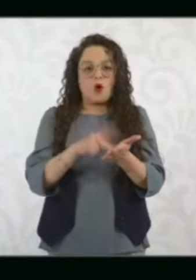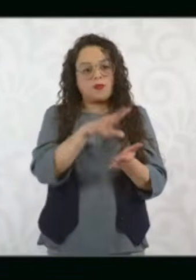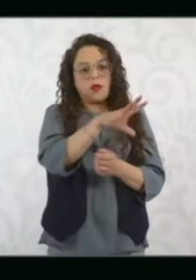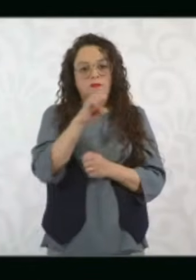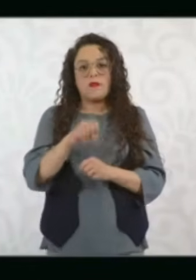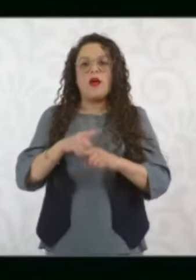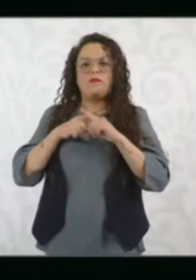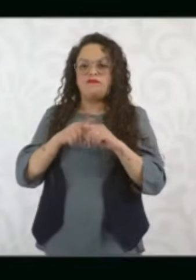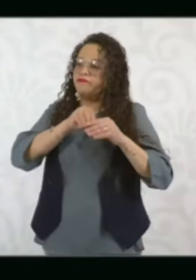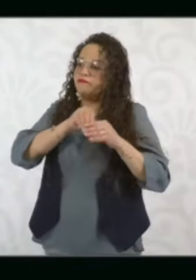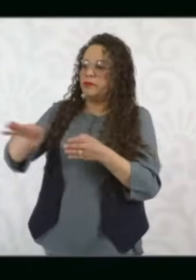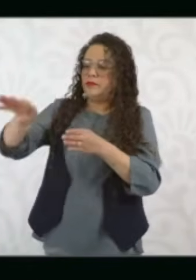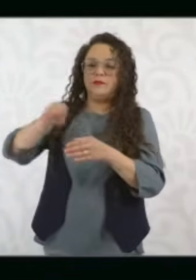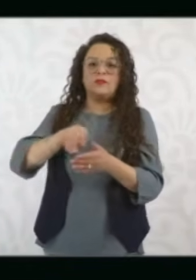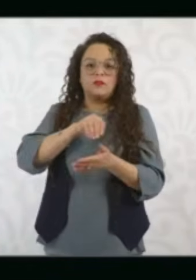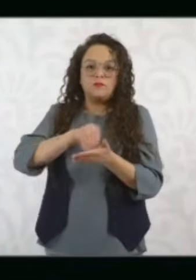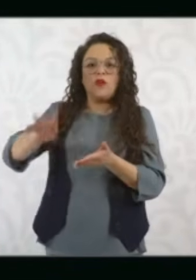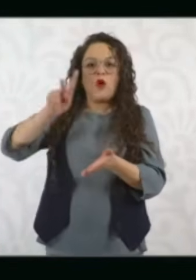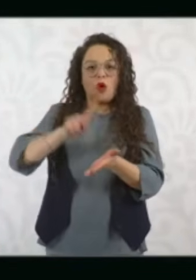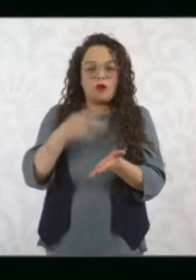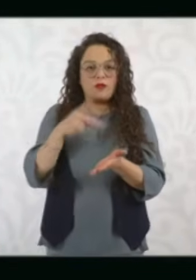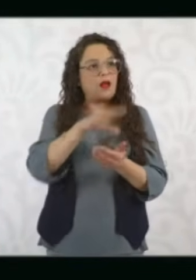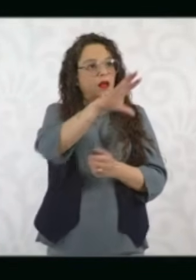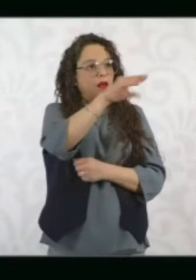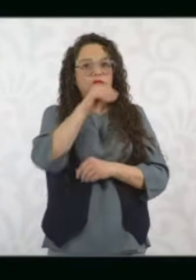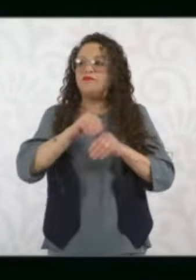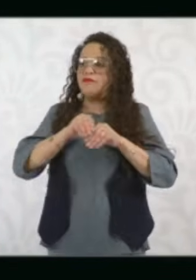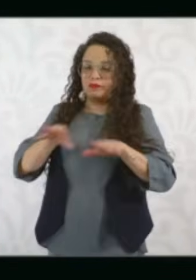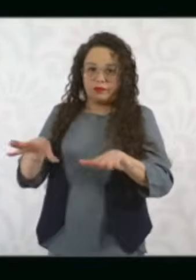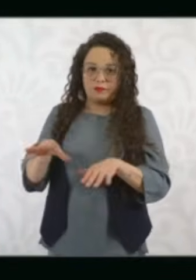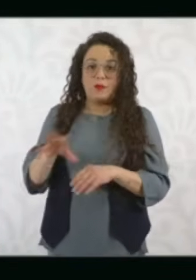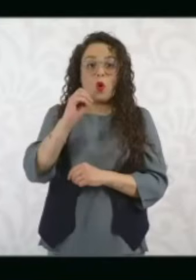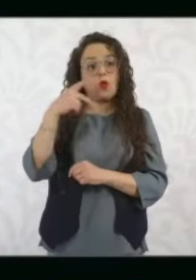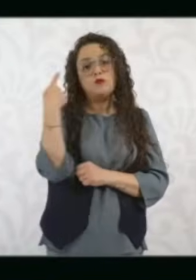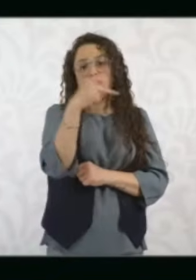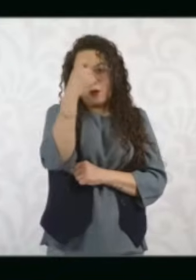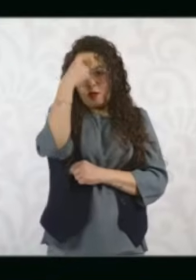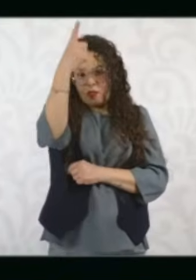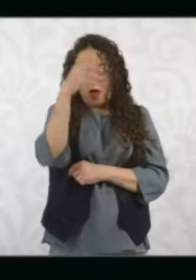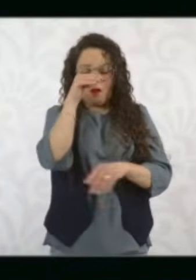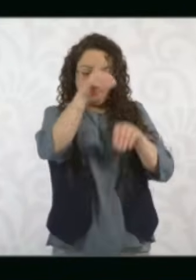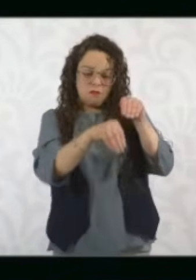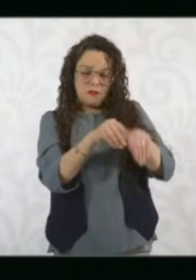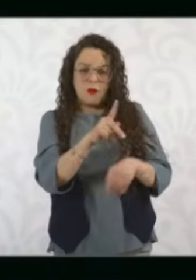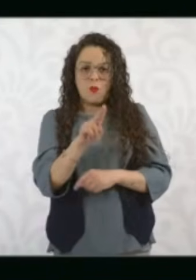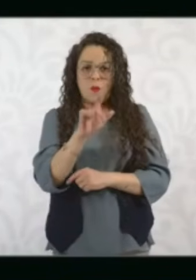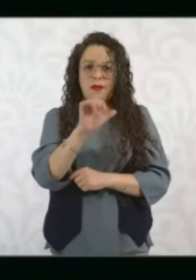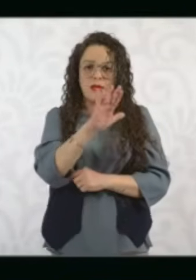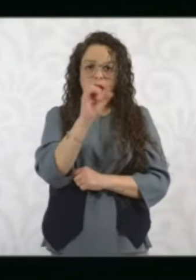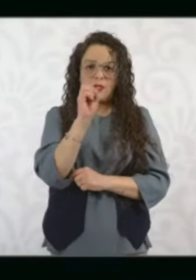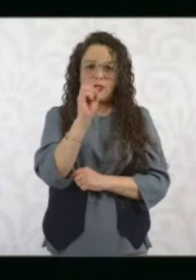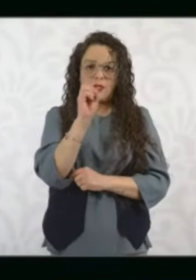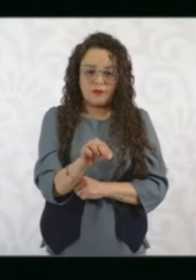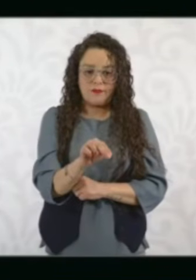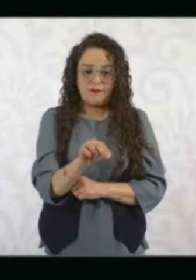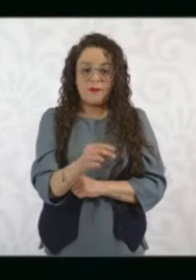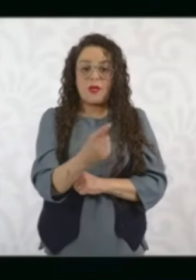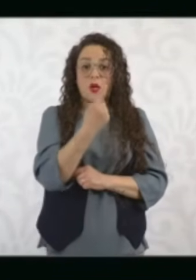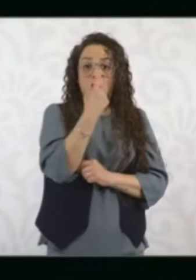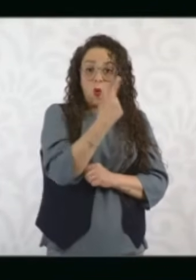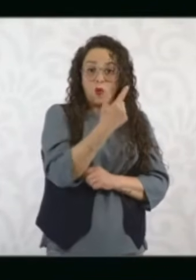conversaciones ajenas y publicaciones propias. Una publicación de estos